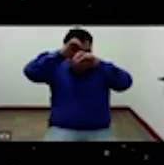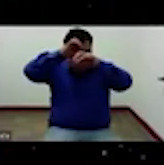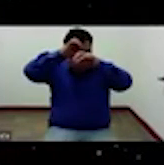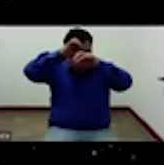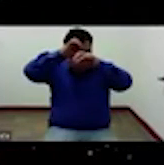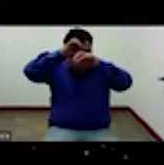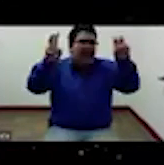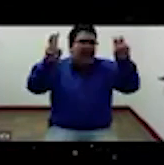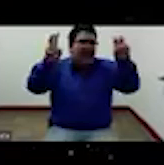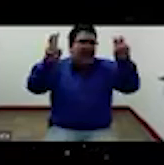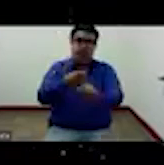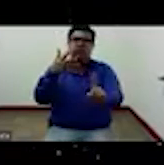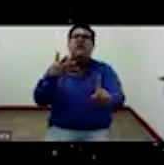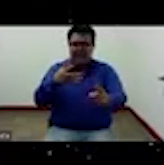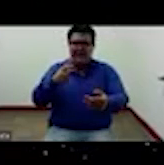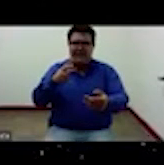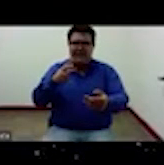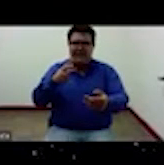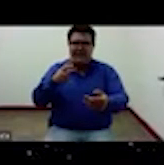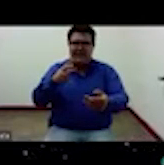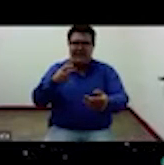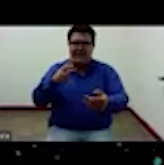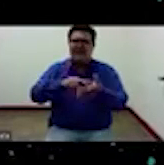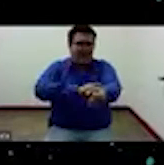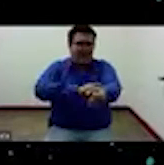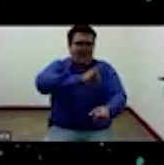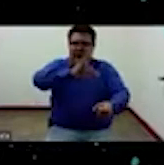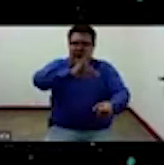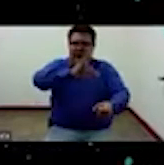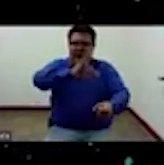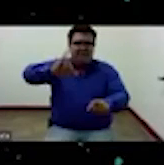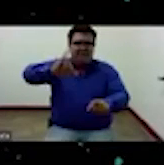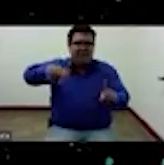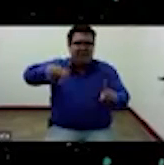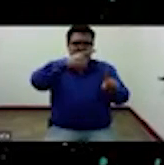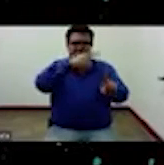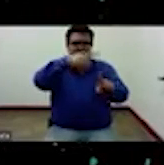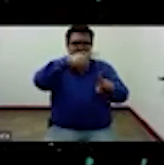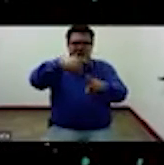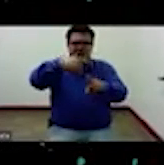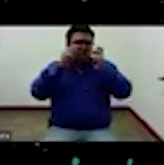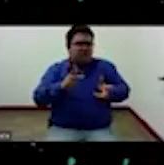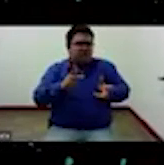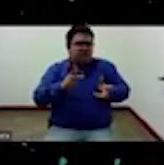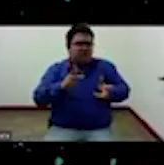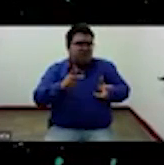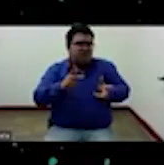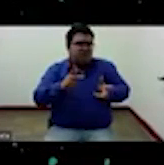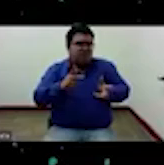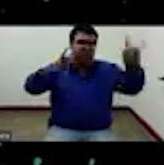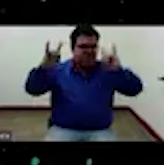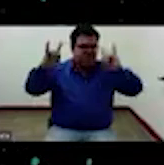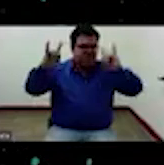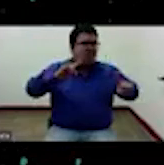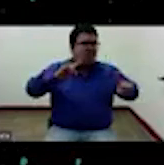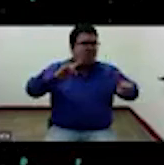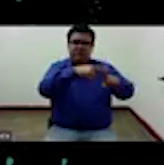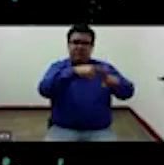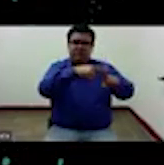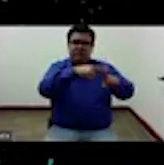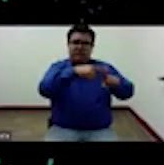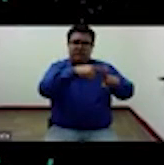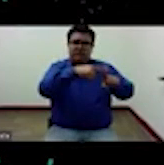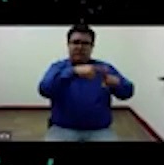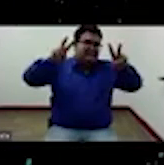son características diferenciadoras. Todos los seres humanos escuchamos diferente. Supuestamente aspiramos